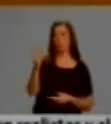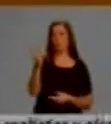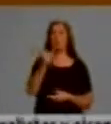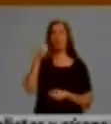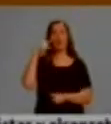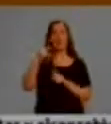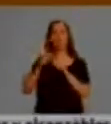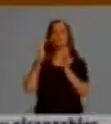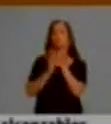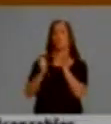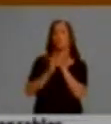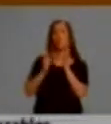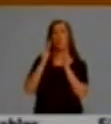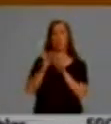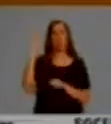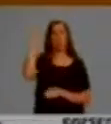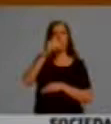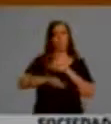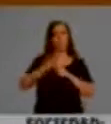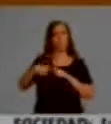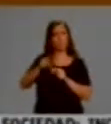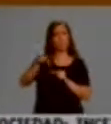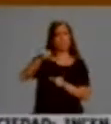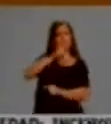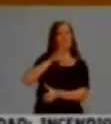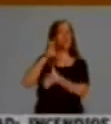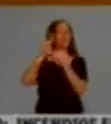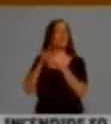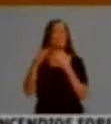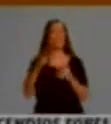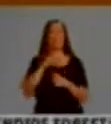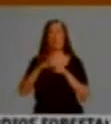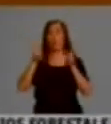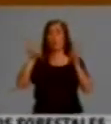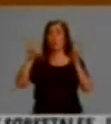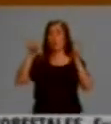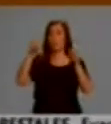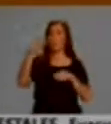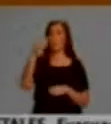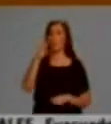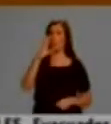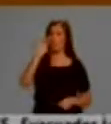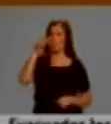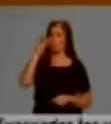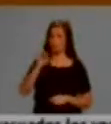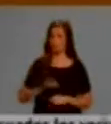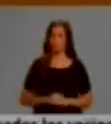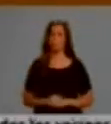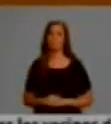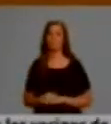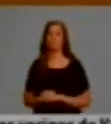de dar cuenta sobre su posición y actuaciones en relación al denominado caso Bárcenas.